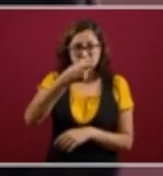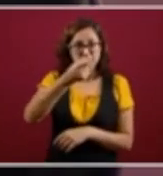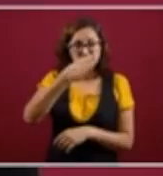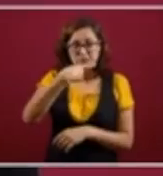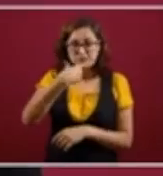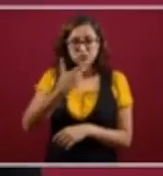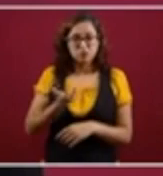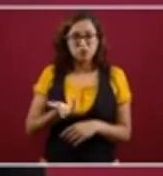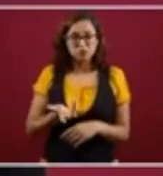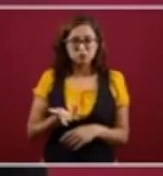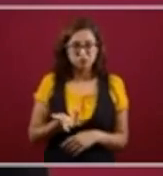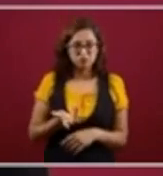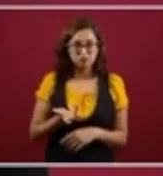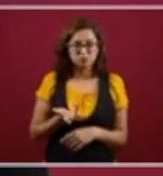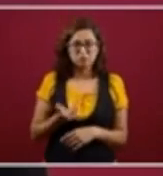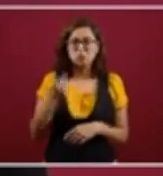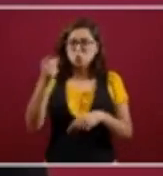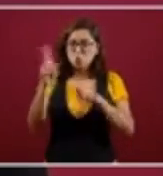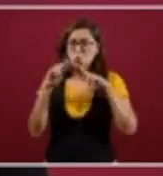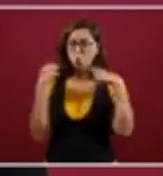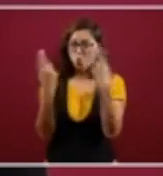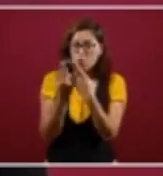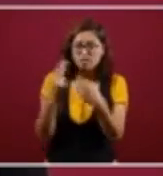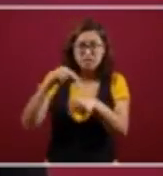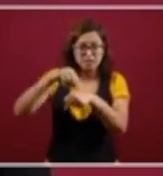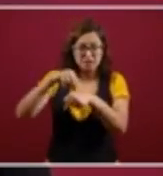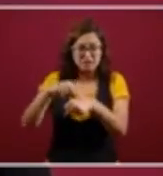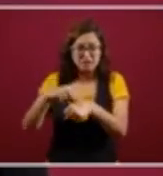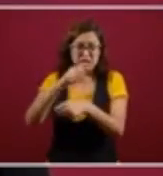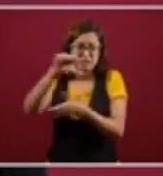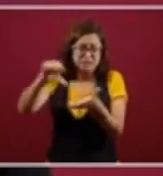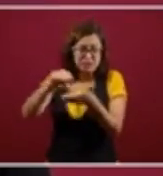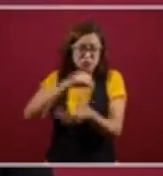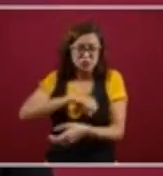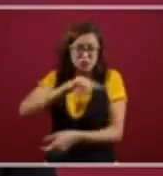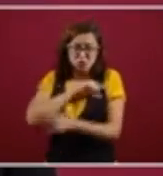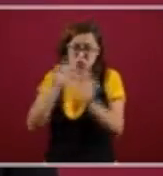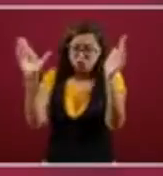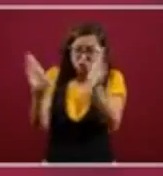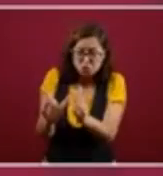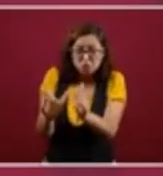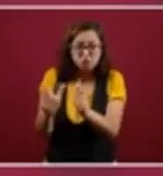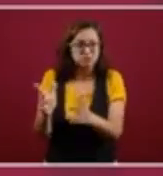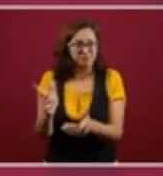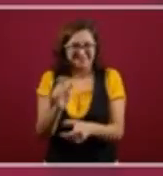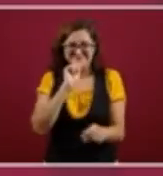no solo en unidades médicas, en centros de salud, en hospitales.